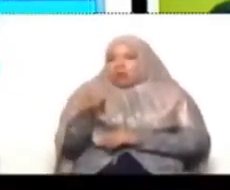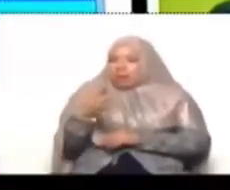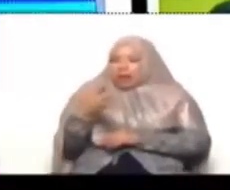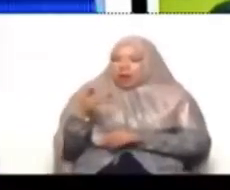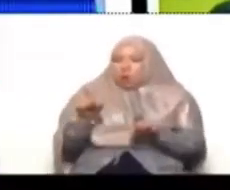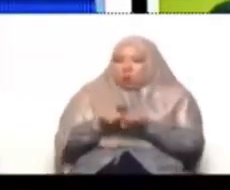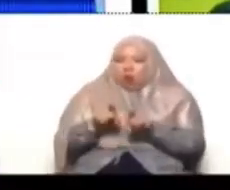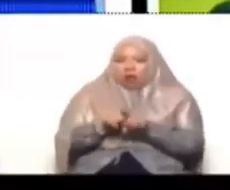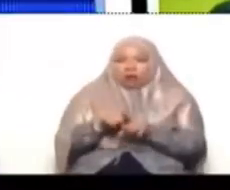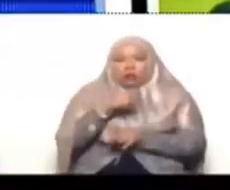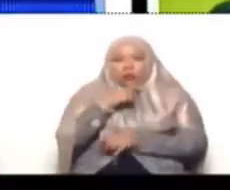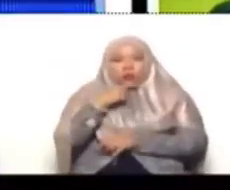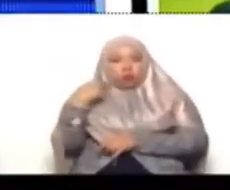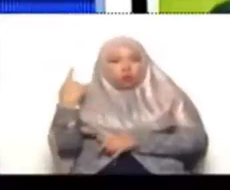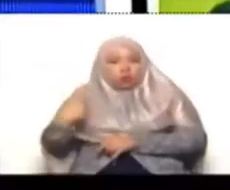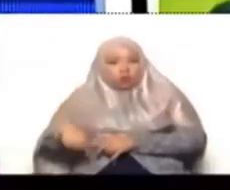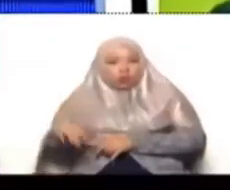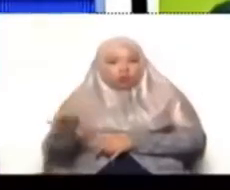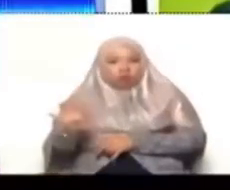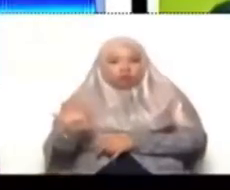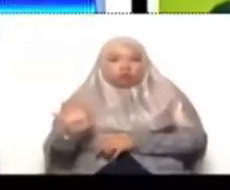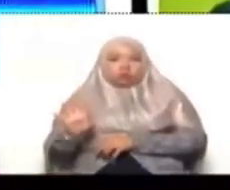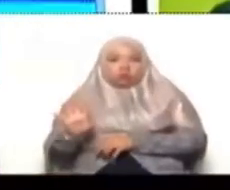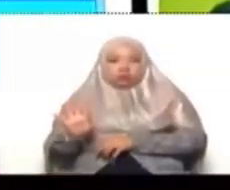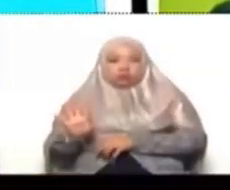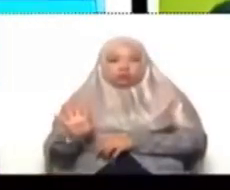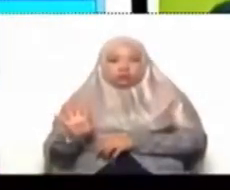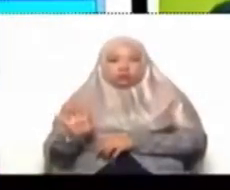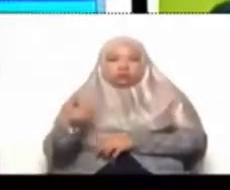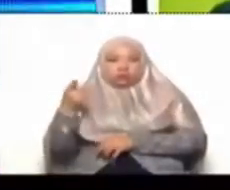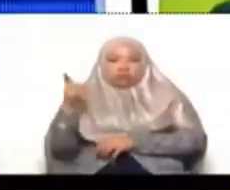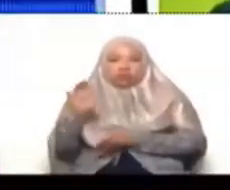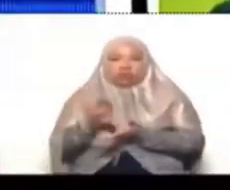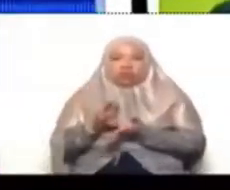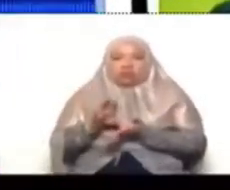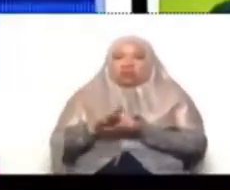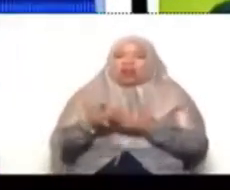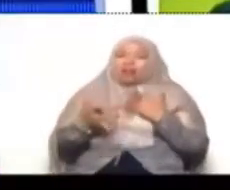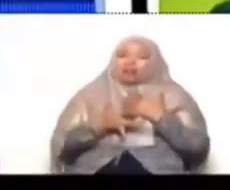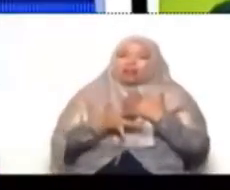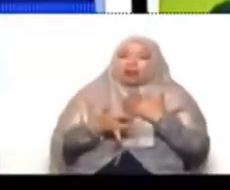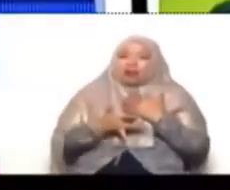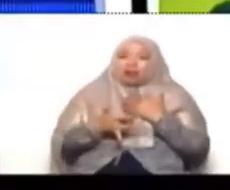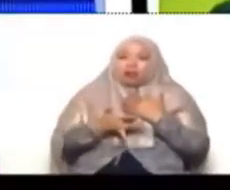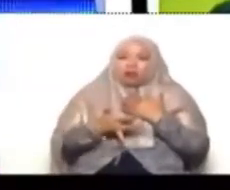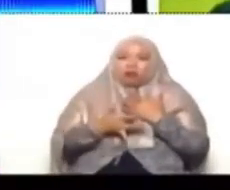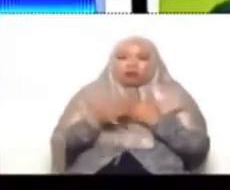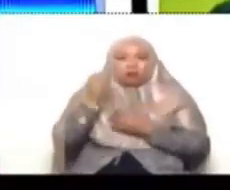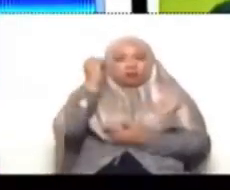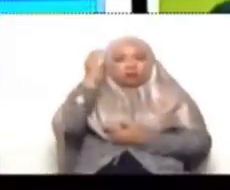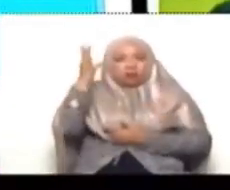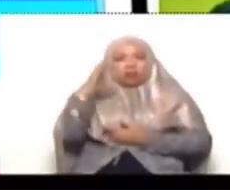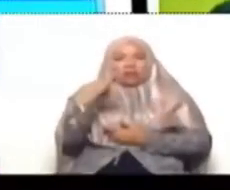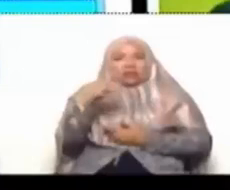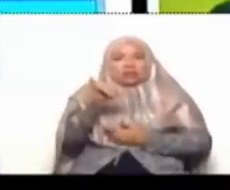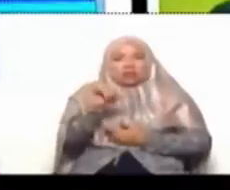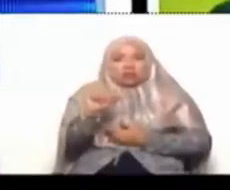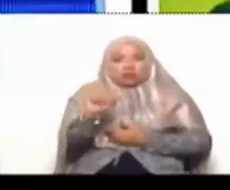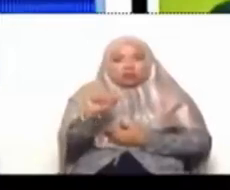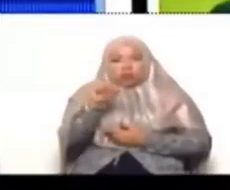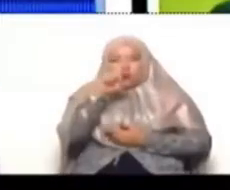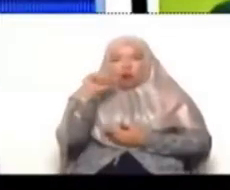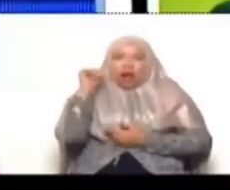hayan hecho con los terroristas que cometieron el gravísimo crimen. ¿Y quién tiene esa tecnología, ese conocimiento en el mundo? La CIA tiene